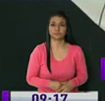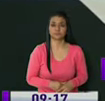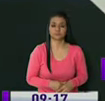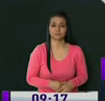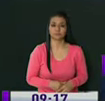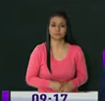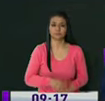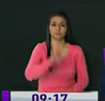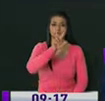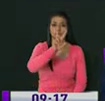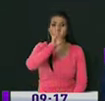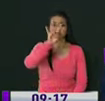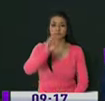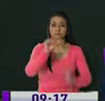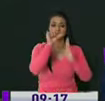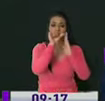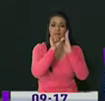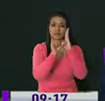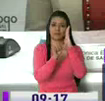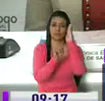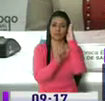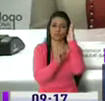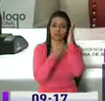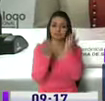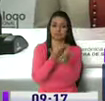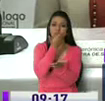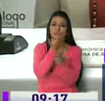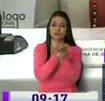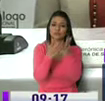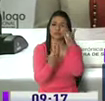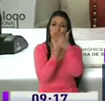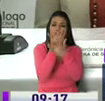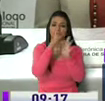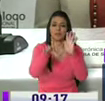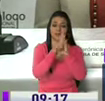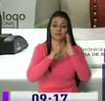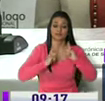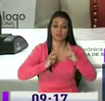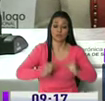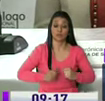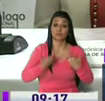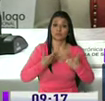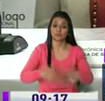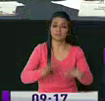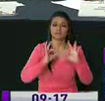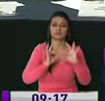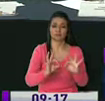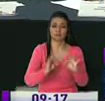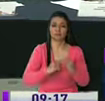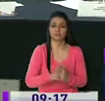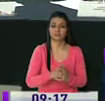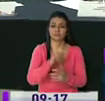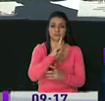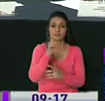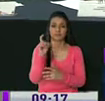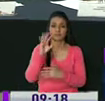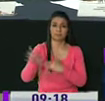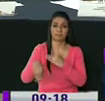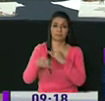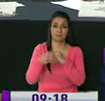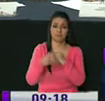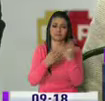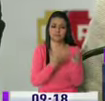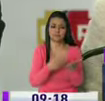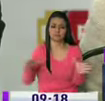Alrededor de 270 artículos que forman parte de la propuesta de nuevo Código Orgánico de la Salud están listos. Sin más, esperan su